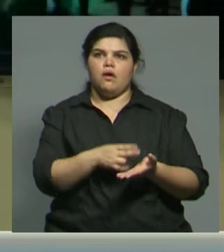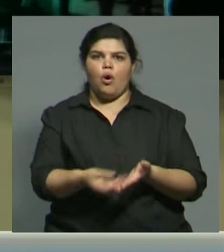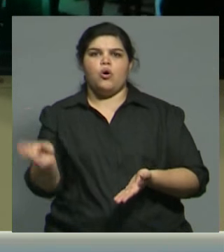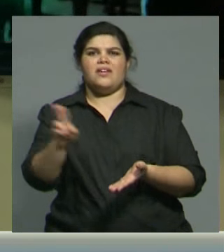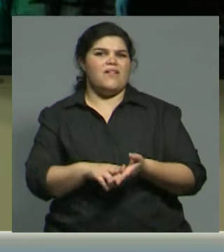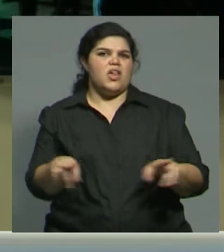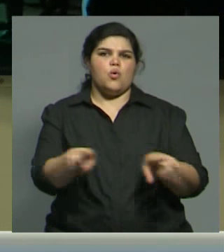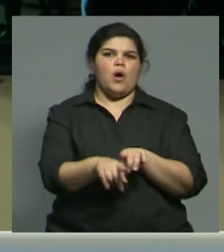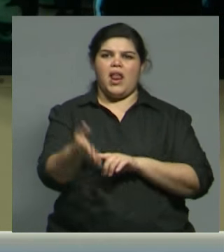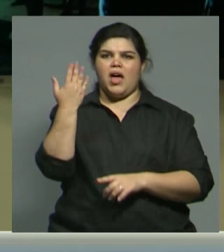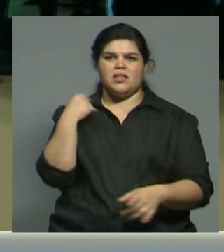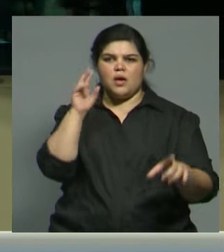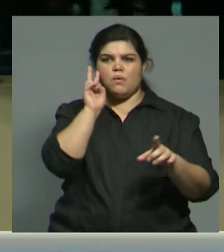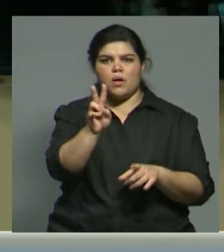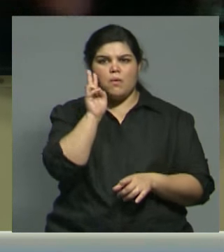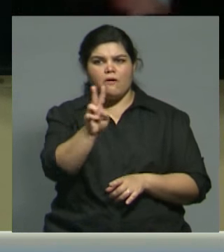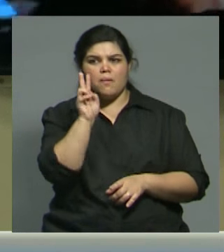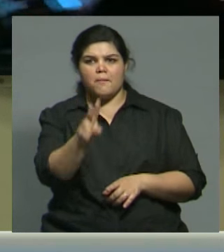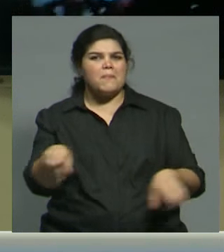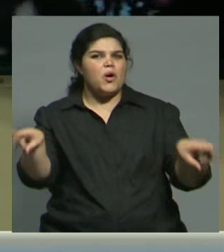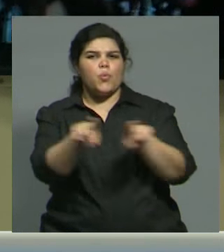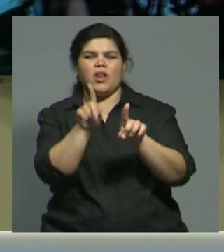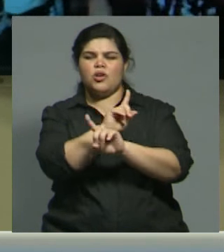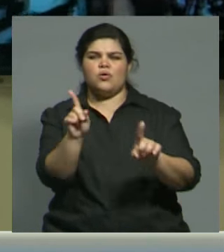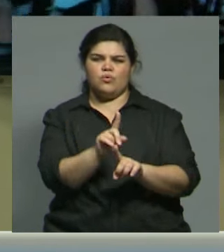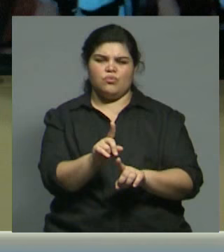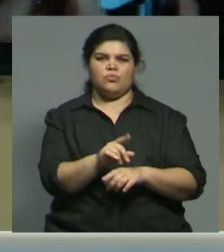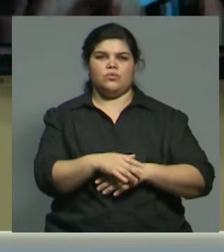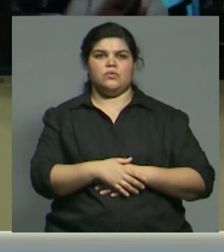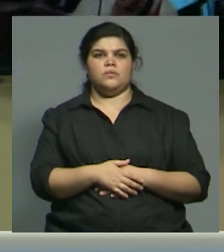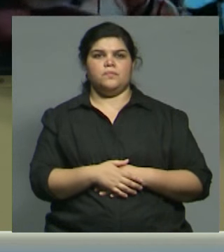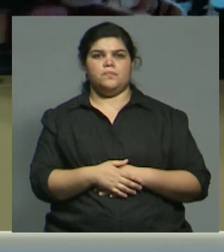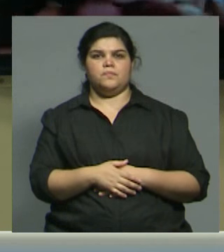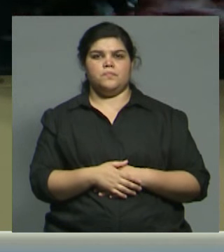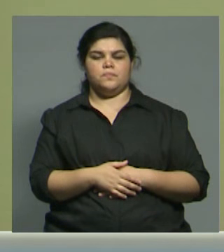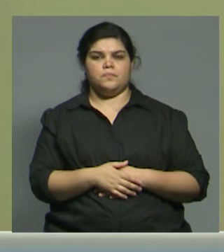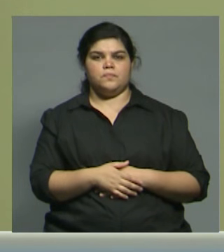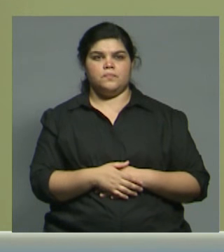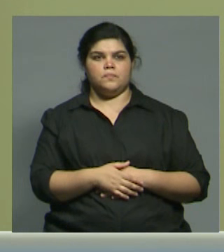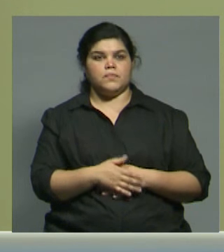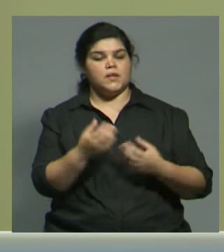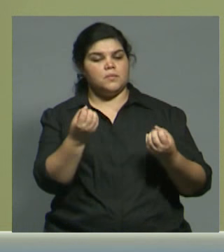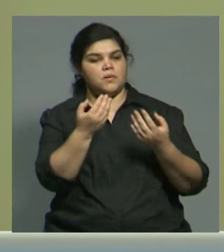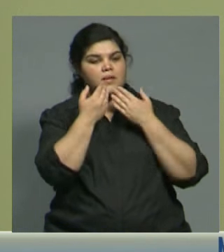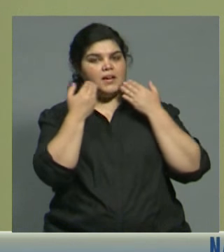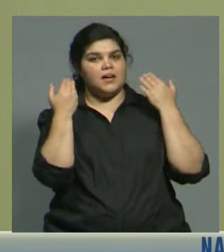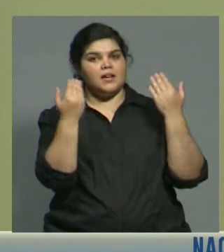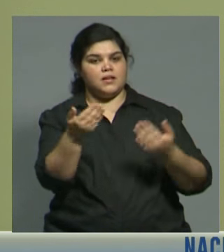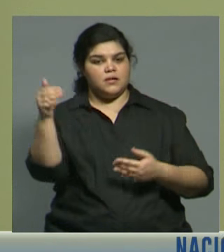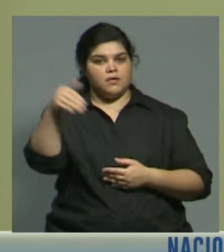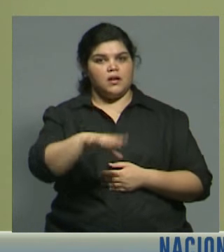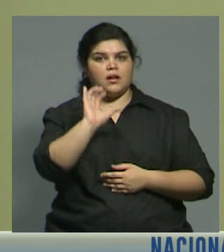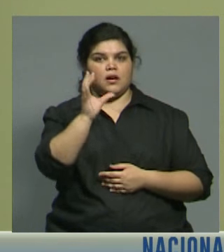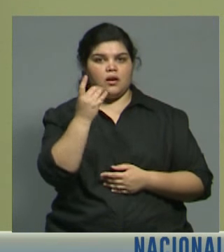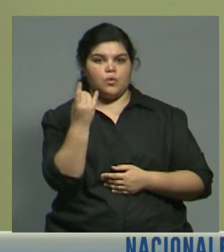lamentables que digamos, han teñido de tragedia nuestra democracia. Te agradezco por acercarte a Señalú, por